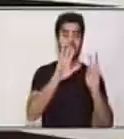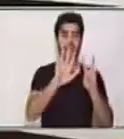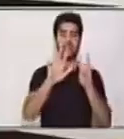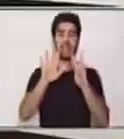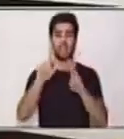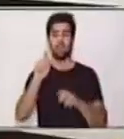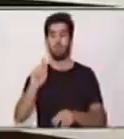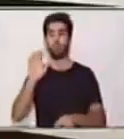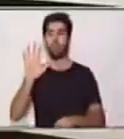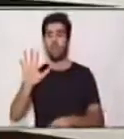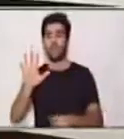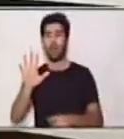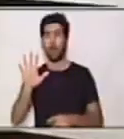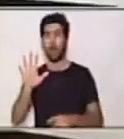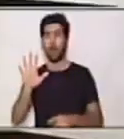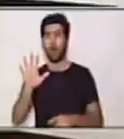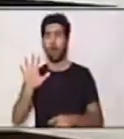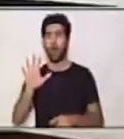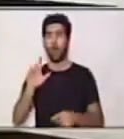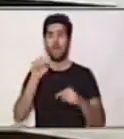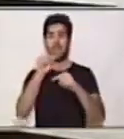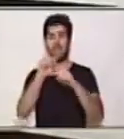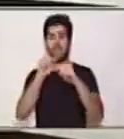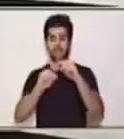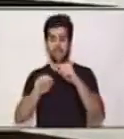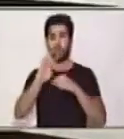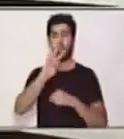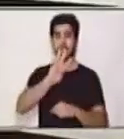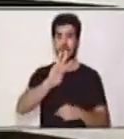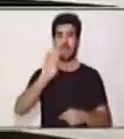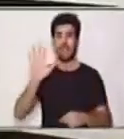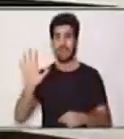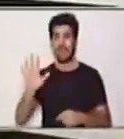1077.5 dividido 35